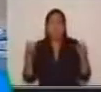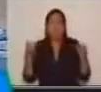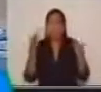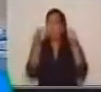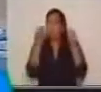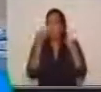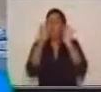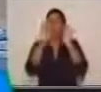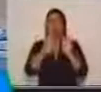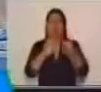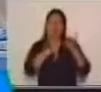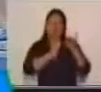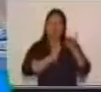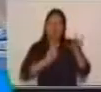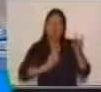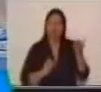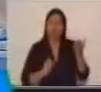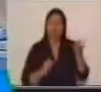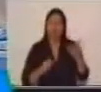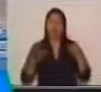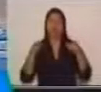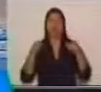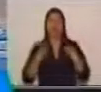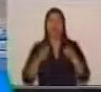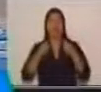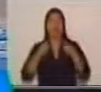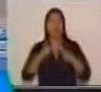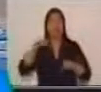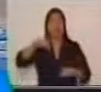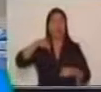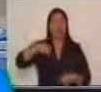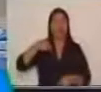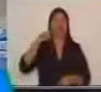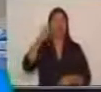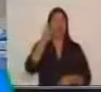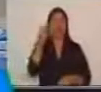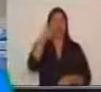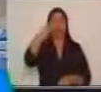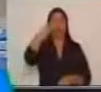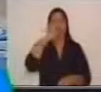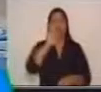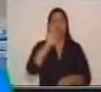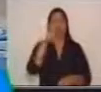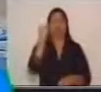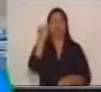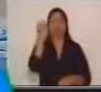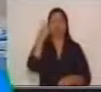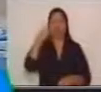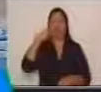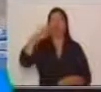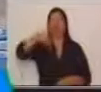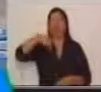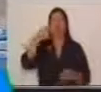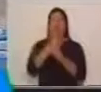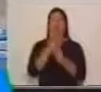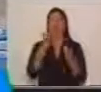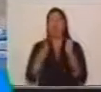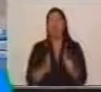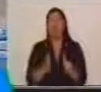autores. Y Miguel Ángel Asturias pues es de origen guatemalteco, considerado también premio Nobel a la literatura,